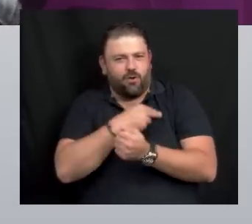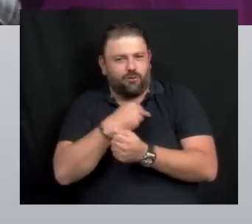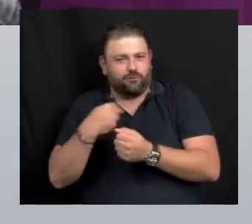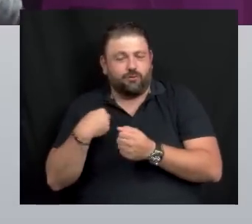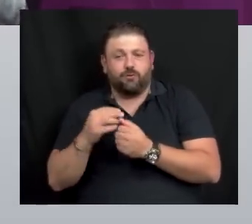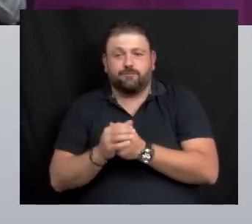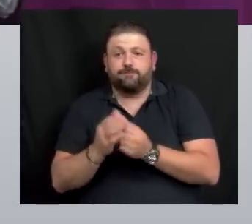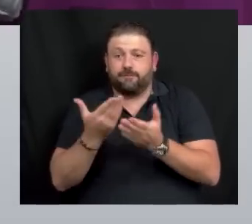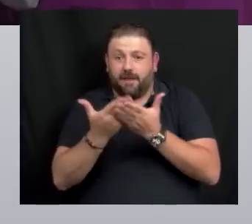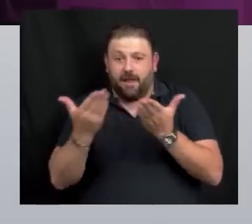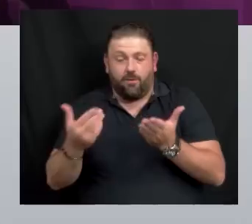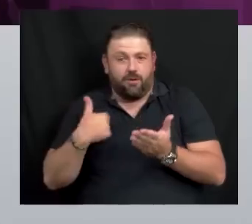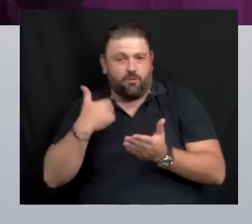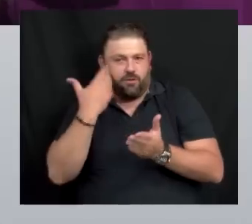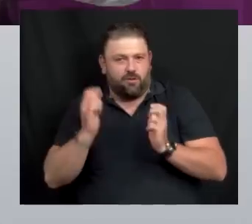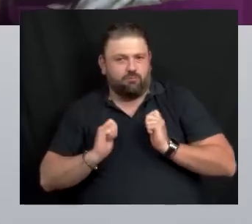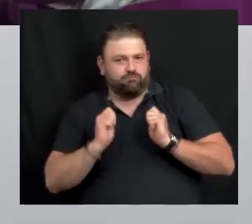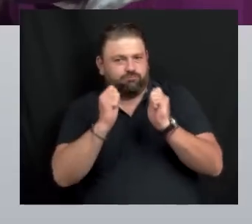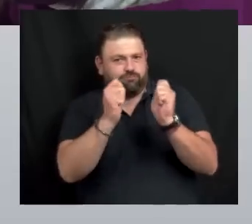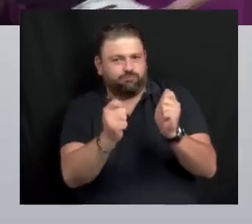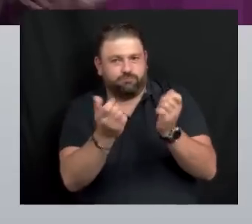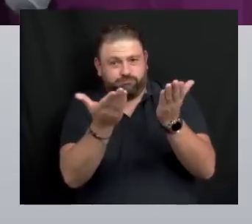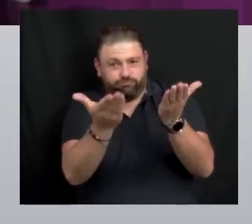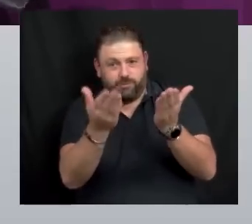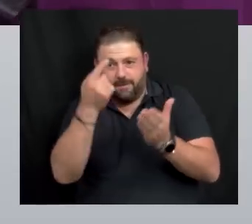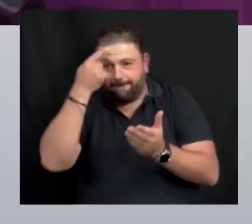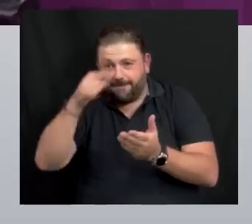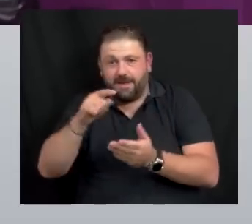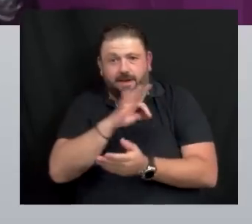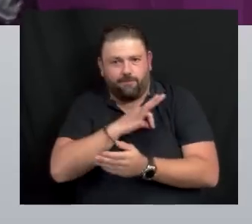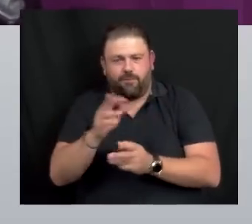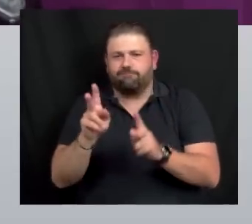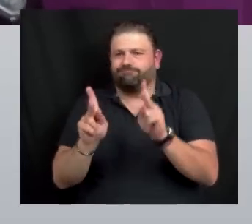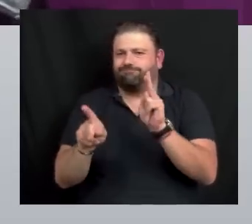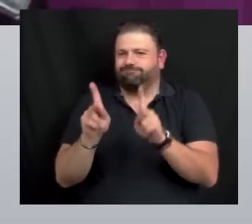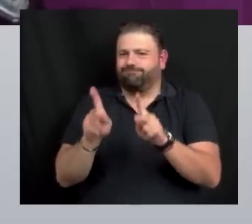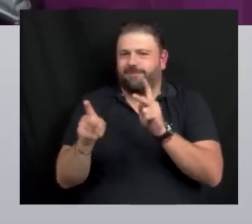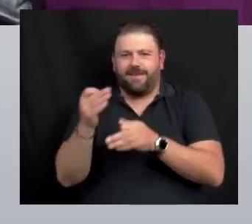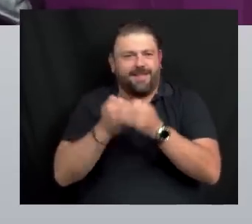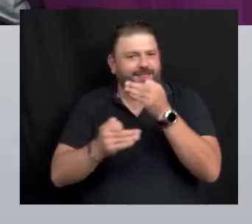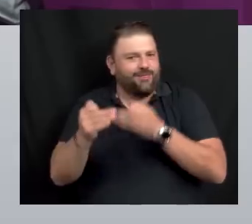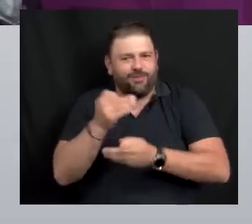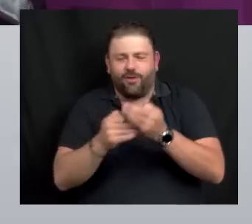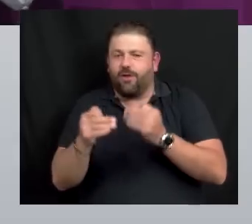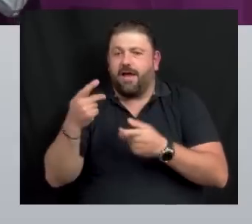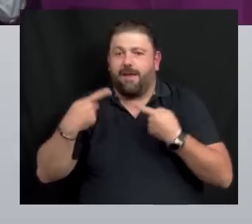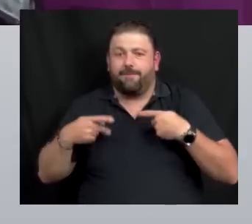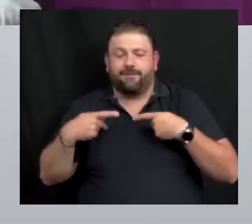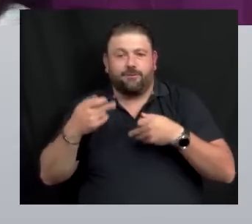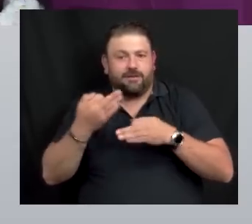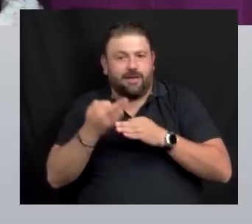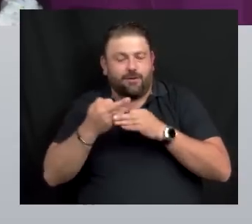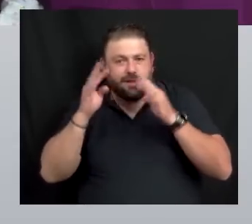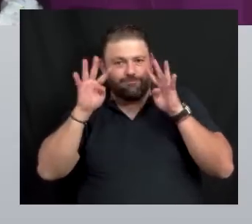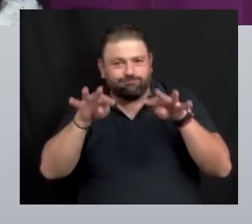Y pues bueno, les dejo el escenario, que es todo suyo este foro, para que platiquen con todos los que nos están viendo el día de